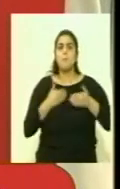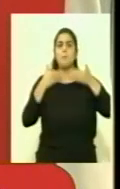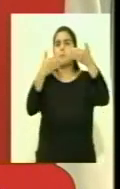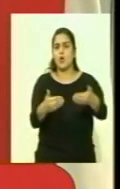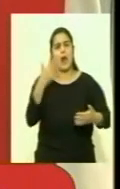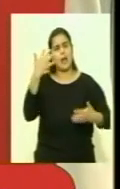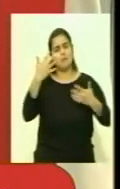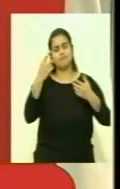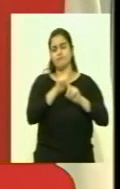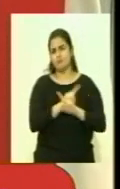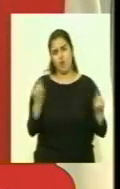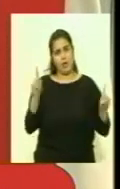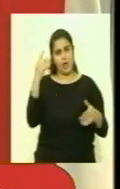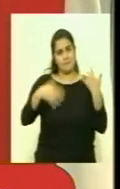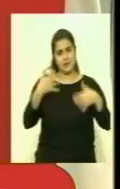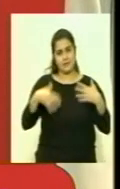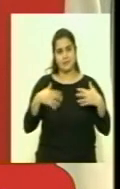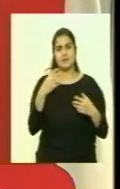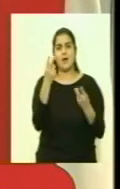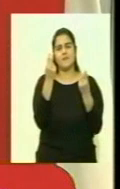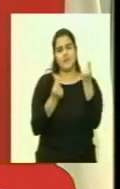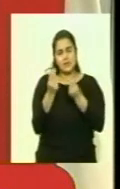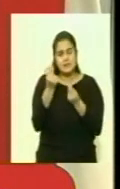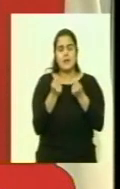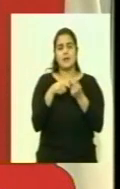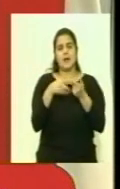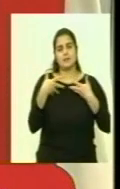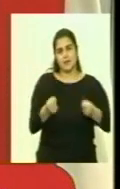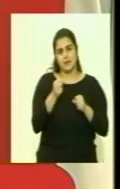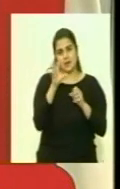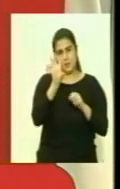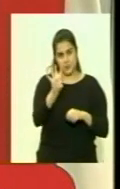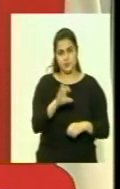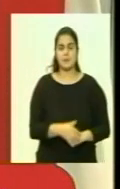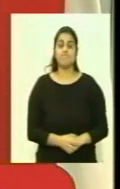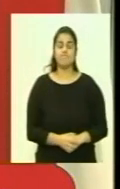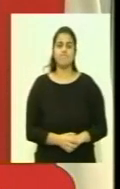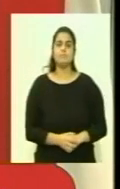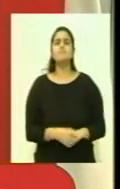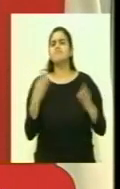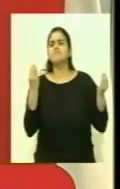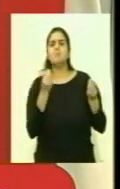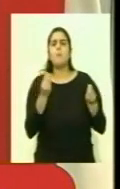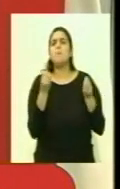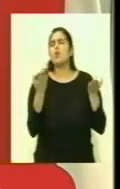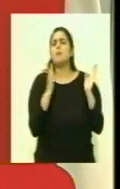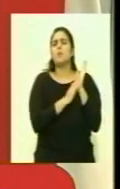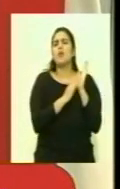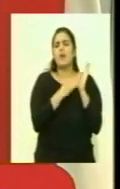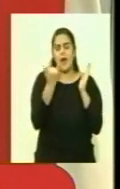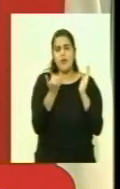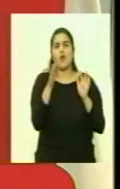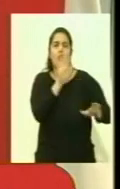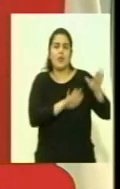emergencia financiera sanitaria de la provincia. Habida cuenta de que el ordenamiento y